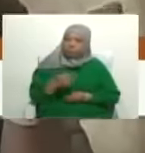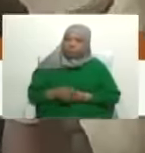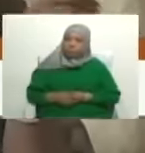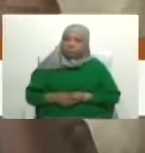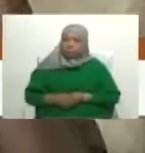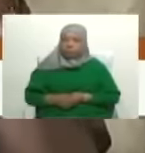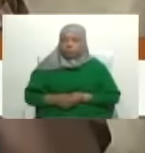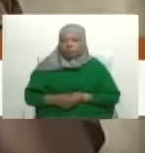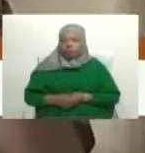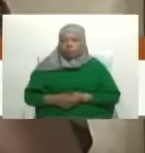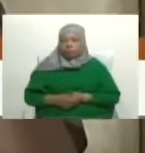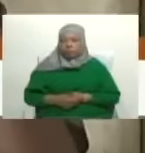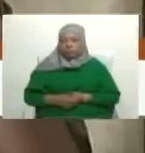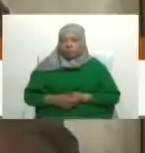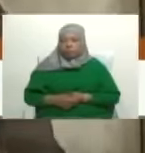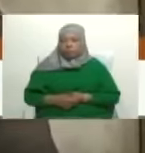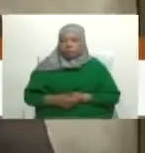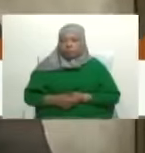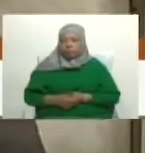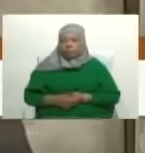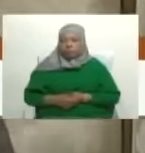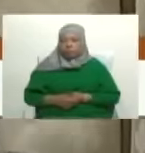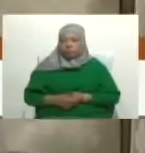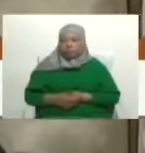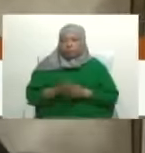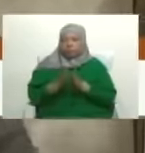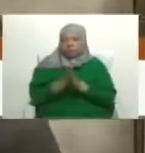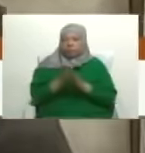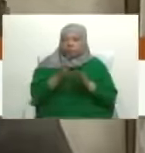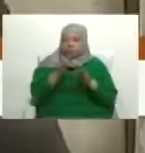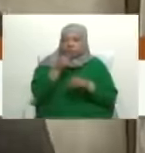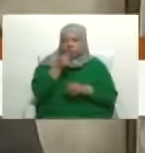usted decía, voy a usar la cara de Colina para escribir tu pregunta.